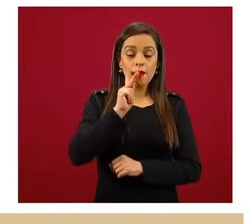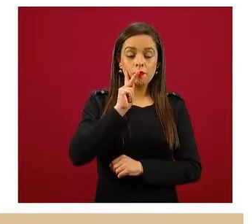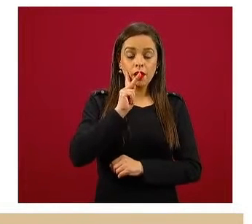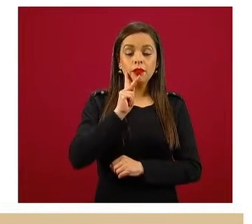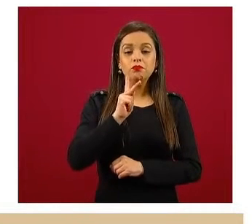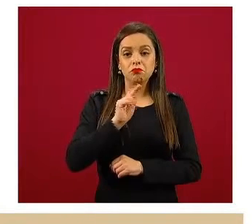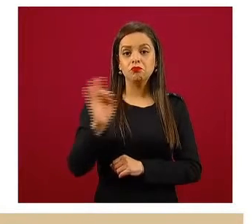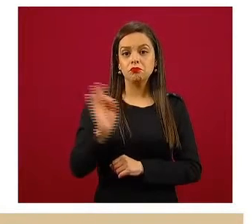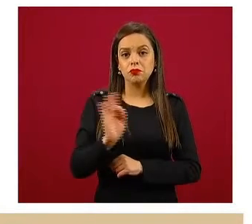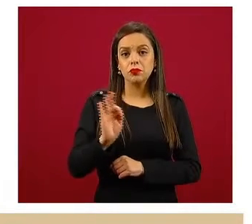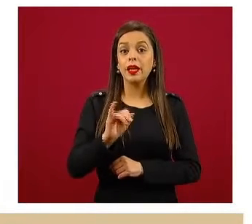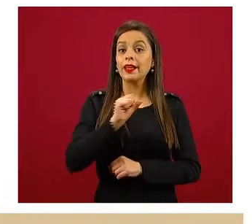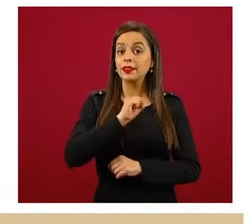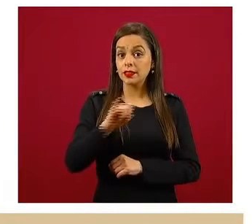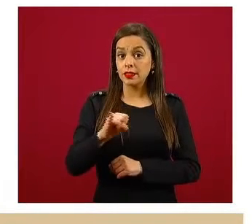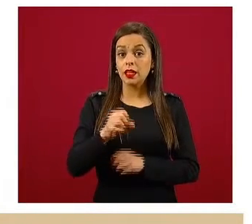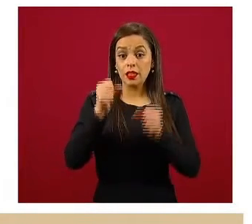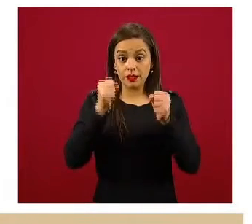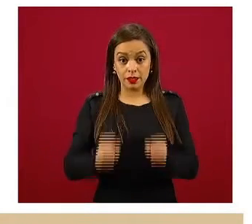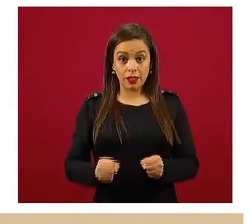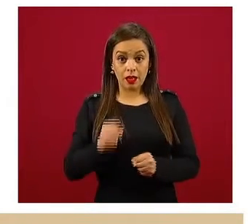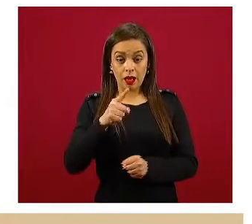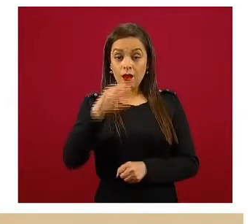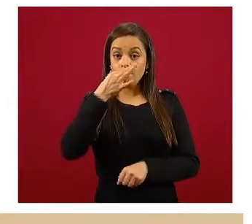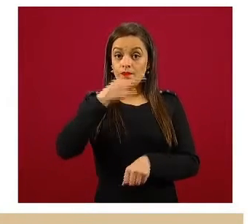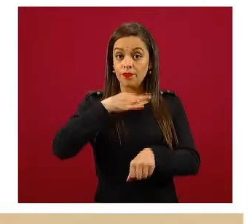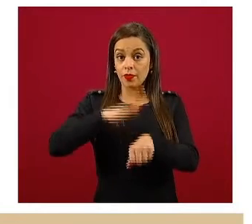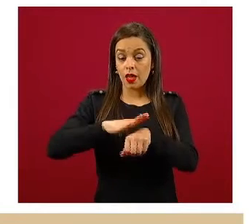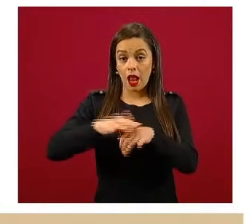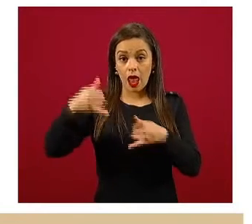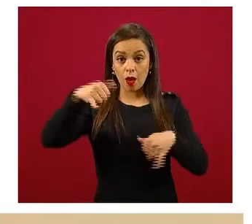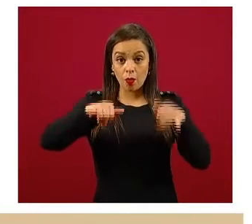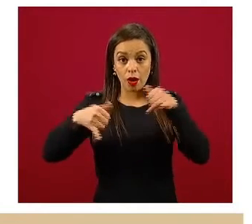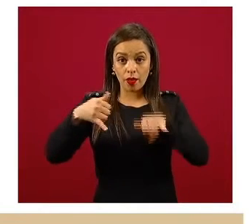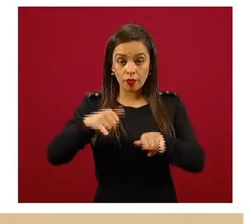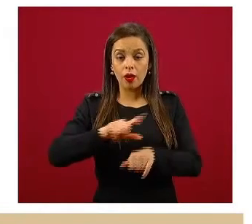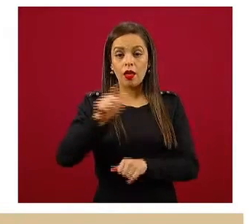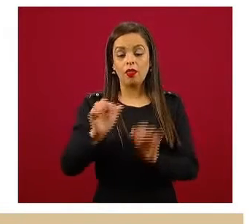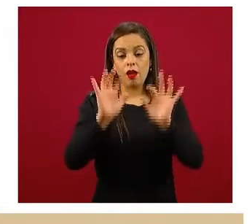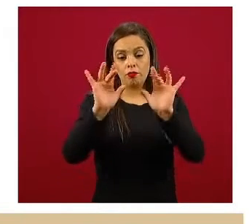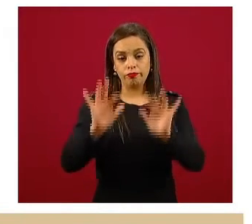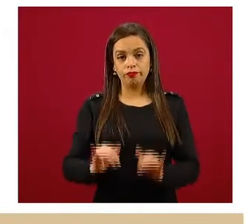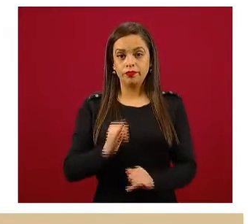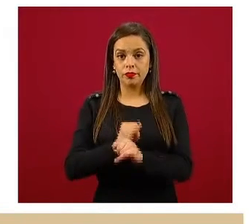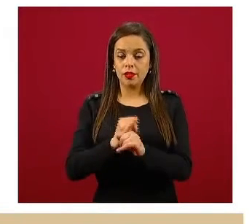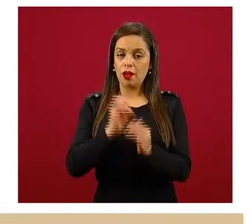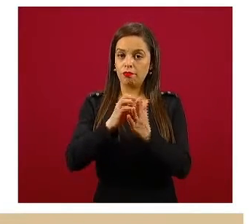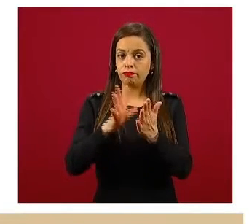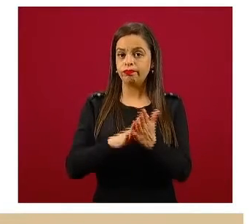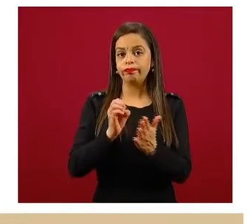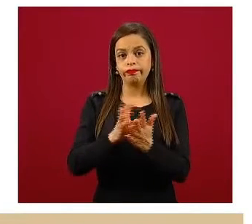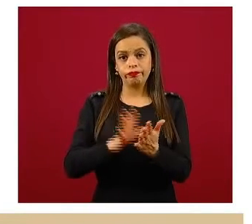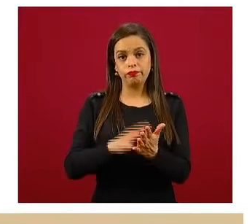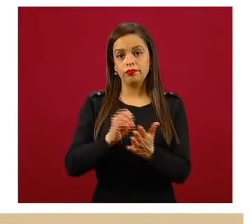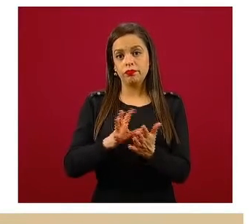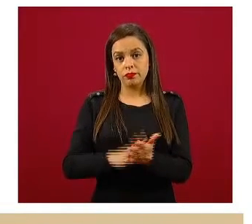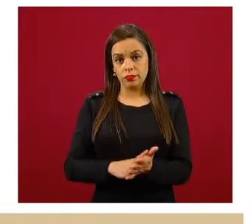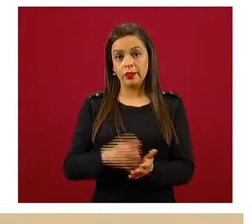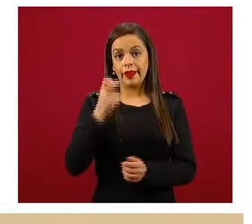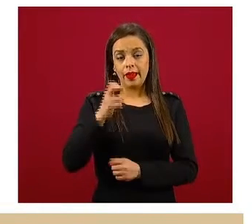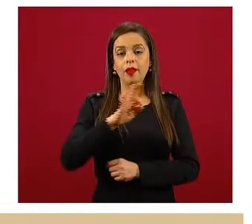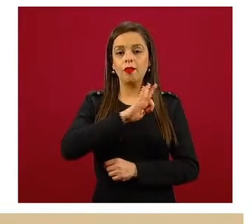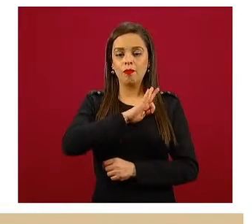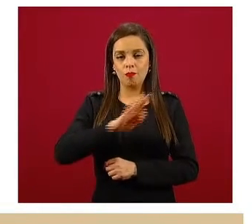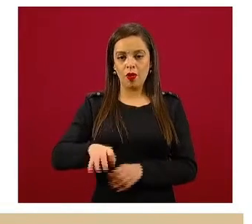pueden ser confirmadas por el laboratorio, el resultado capturado en la plataforma correspondiente, y por lo tanto podemos seguir